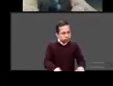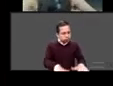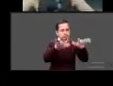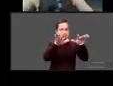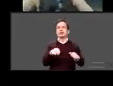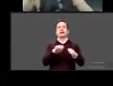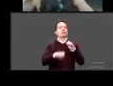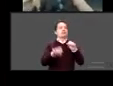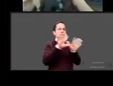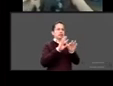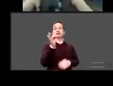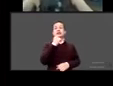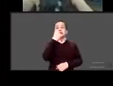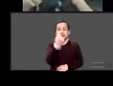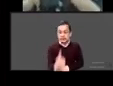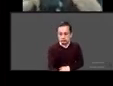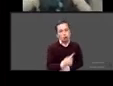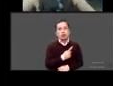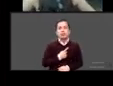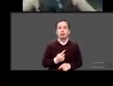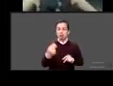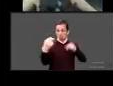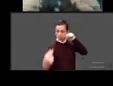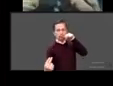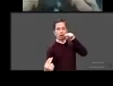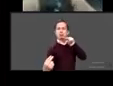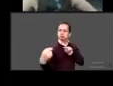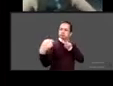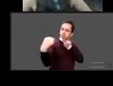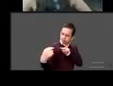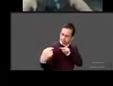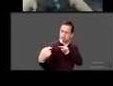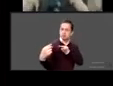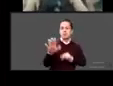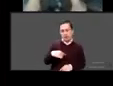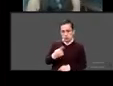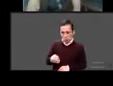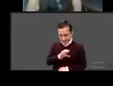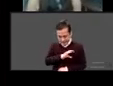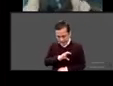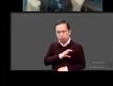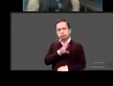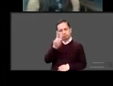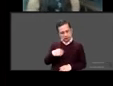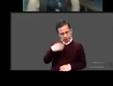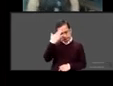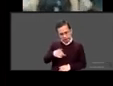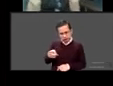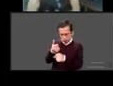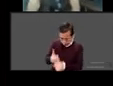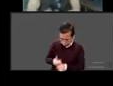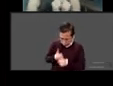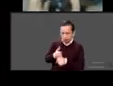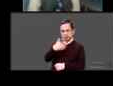si es un niño chiquito, ponte a su nivel, dile que le quieres, que entiendes que está sufriendo mucho, que está pasando por un momento de mucha frustración,